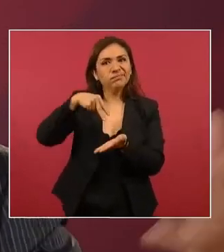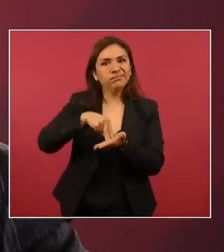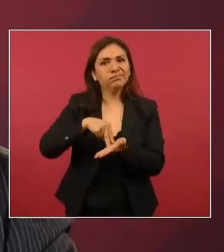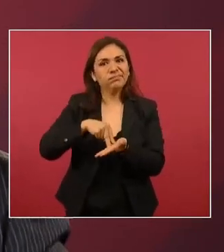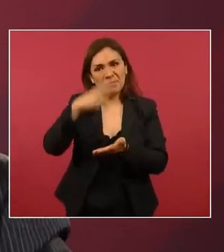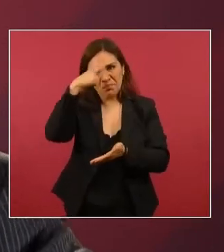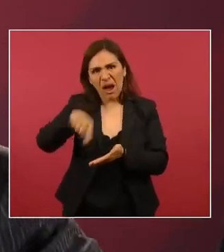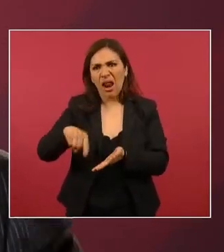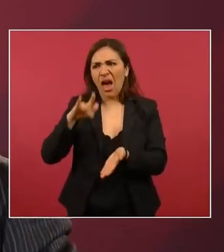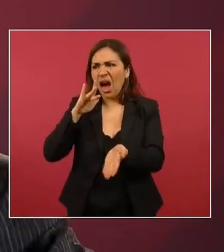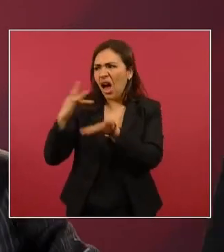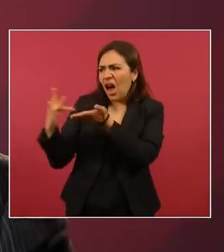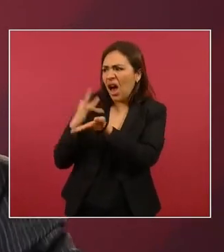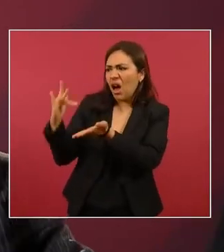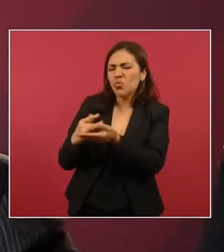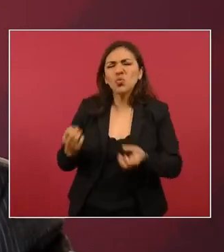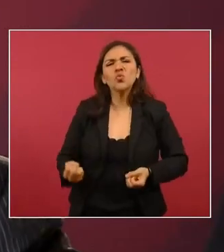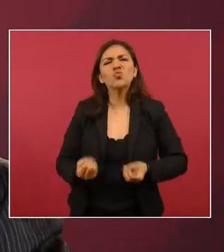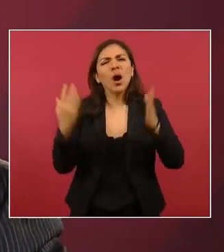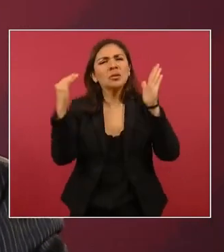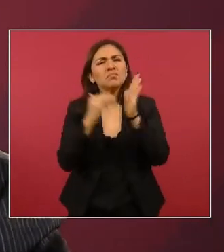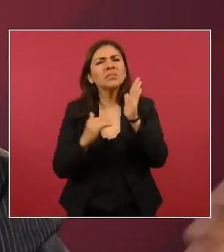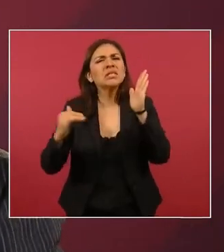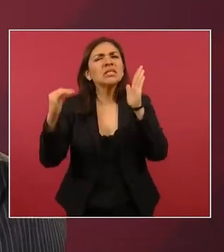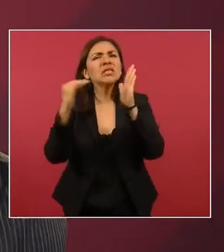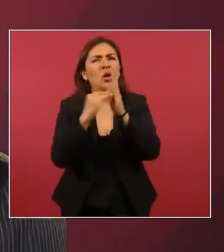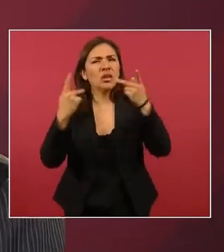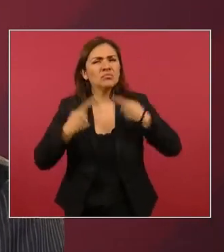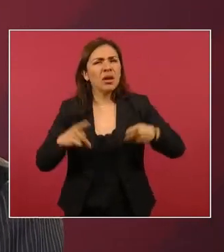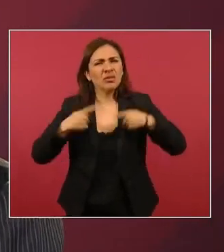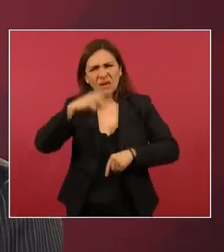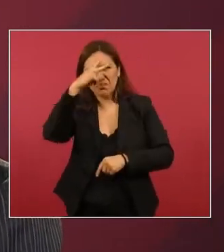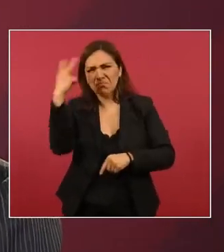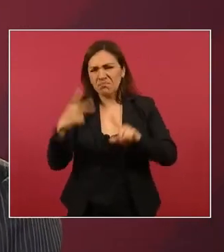con el apoyo de millones de mexicanos una transformación